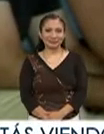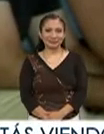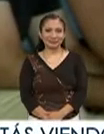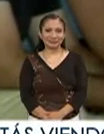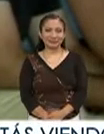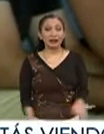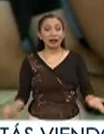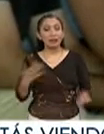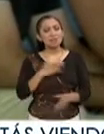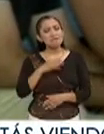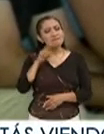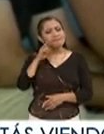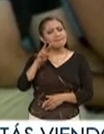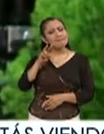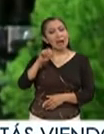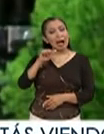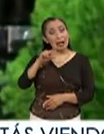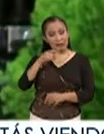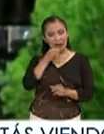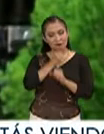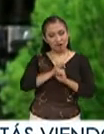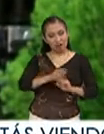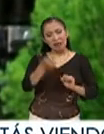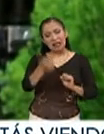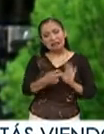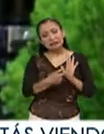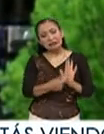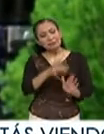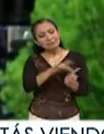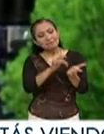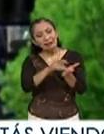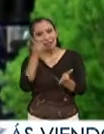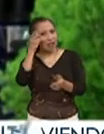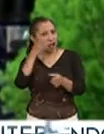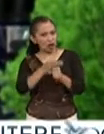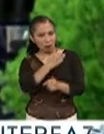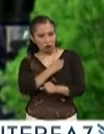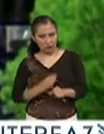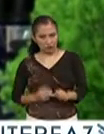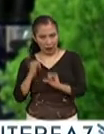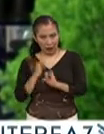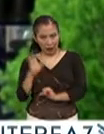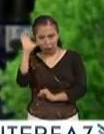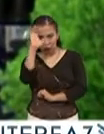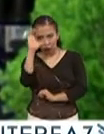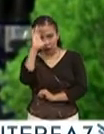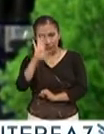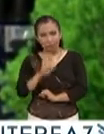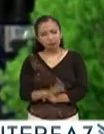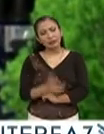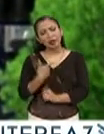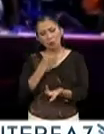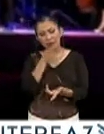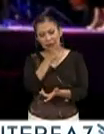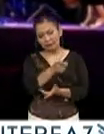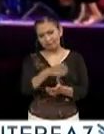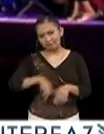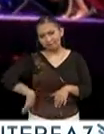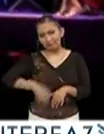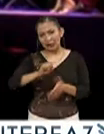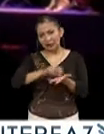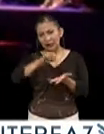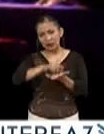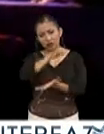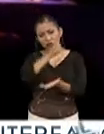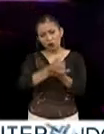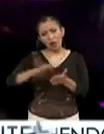Y bueno, Ana Cristina, pues esta fue la información que nos dio el director municipal de Cultura. Pues como él comenta, Saltillo